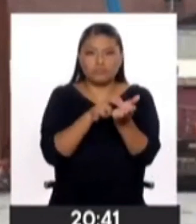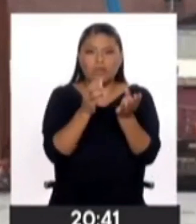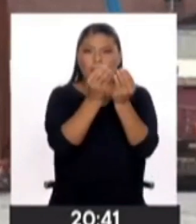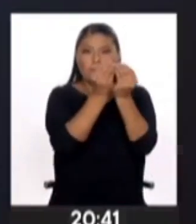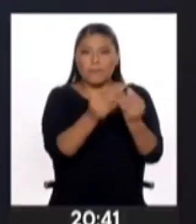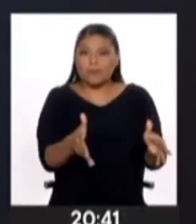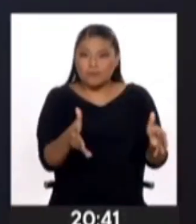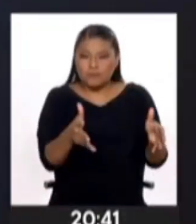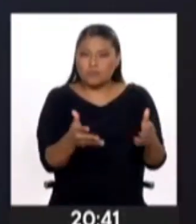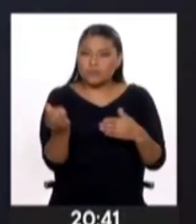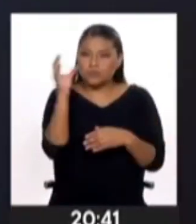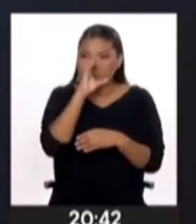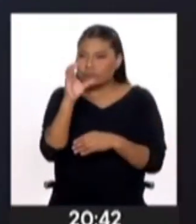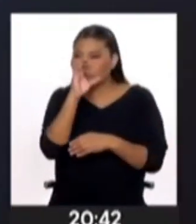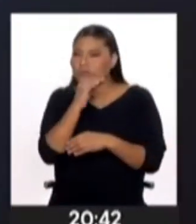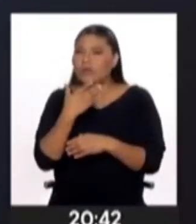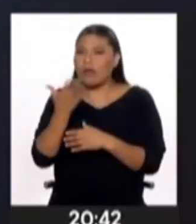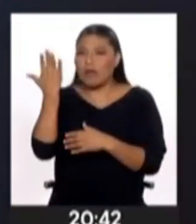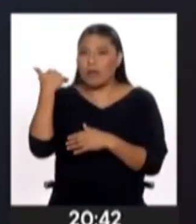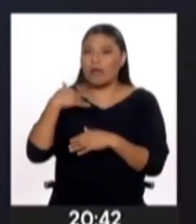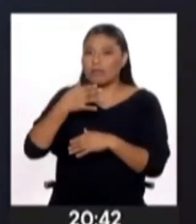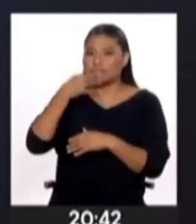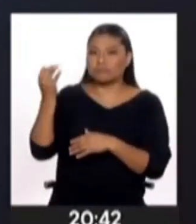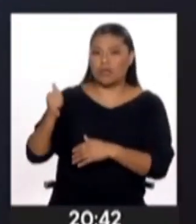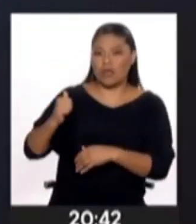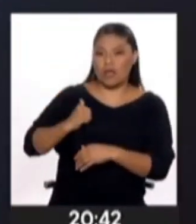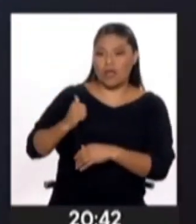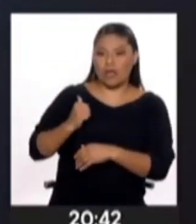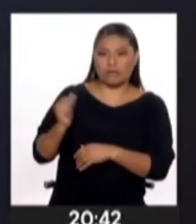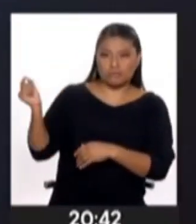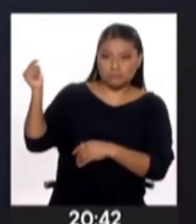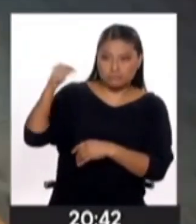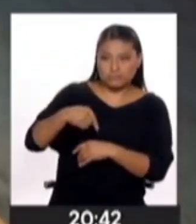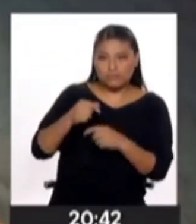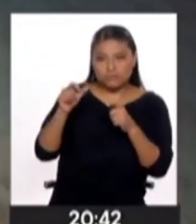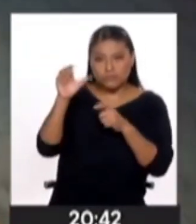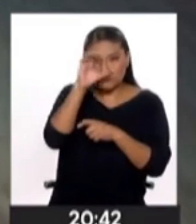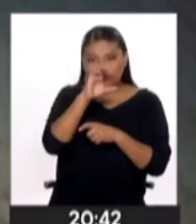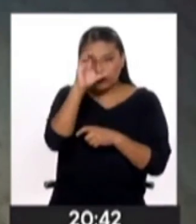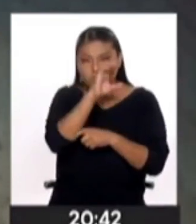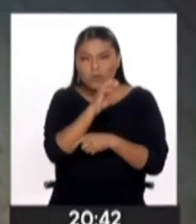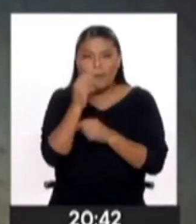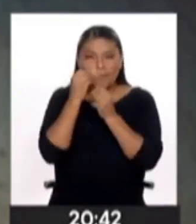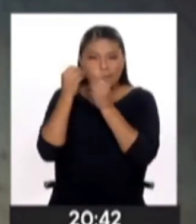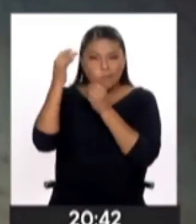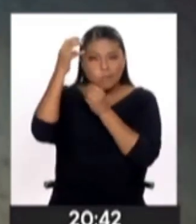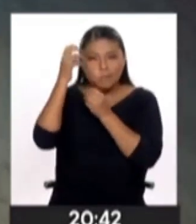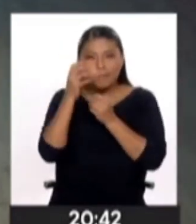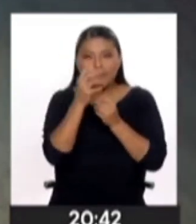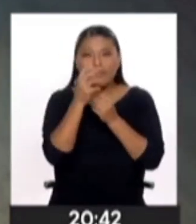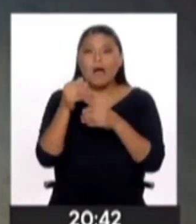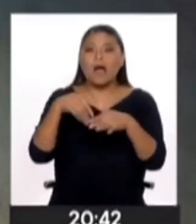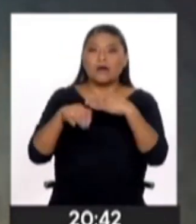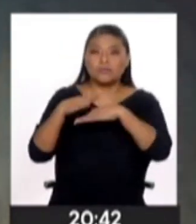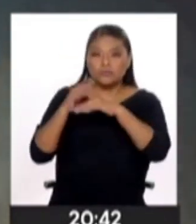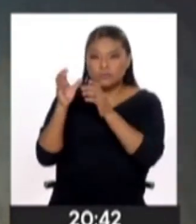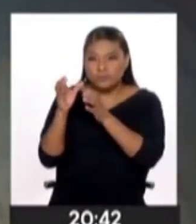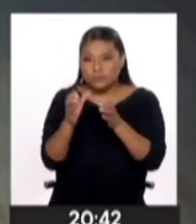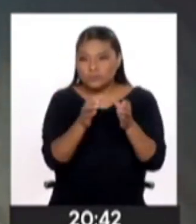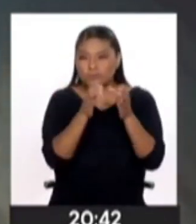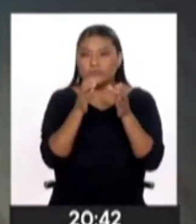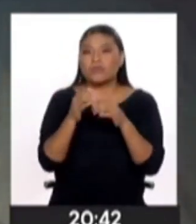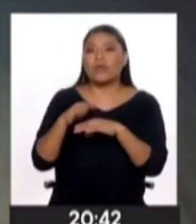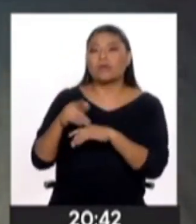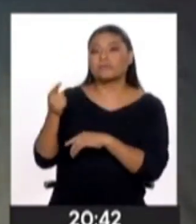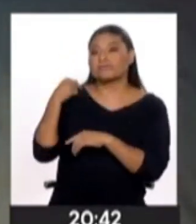la cual también ya se han unido pues rescatistas de Canadá. Mediante un comunicado, la compañía que opera el sumergible afirma